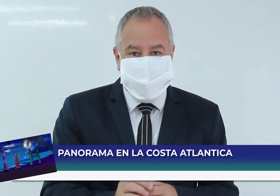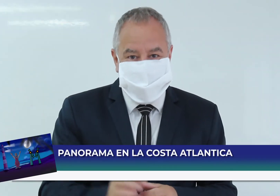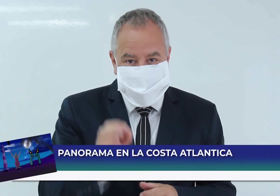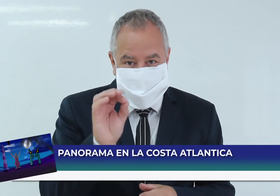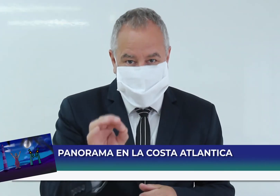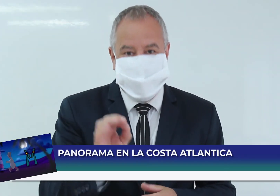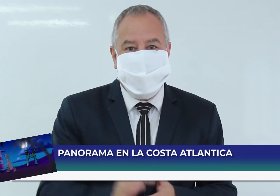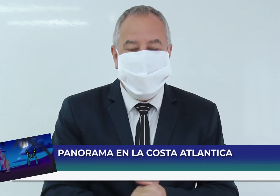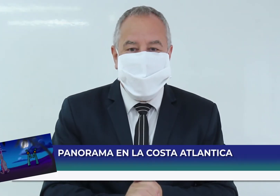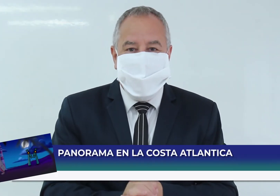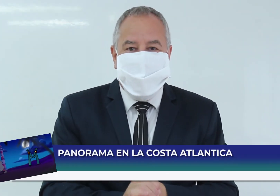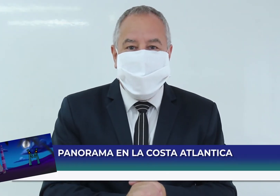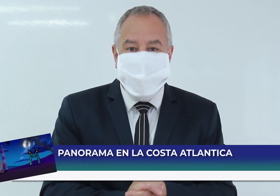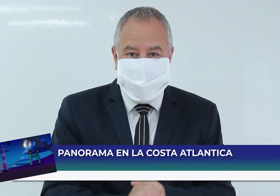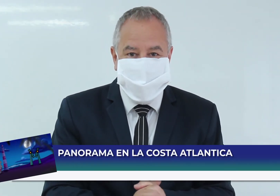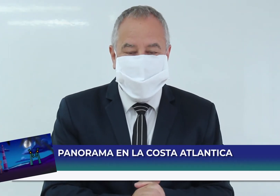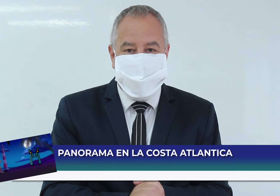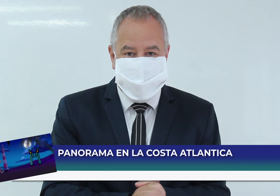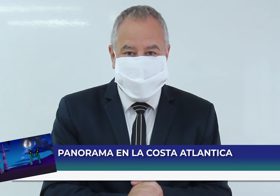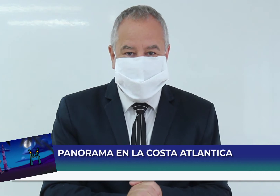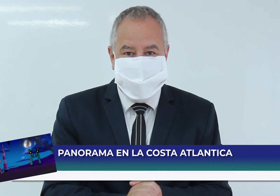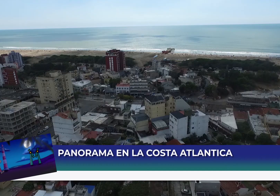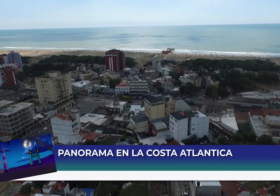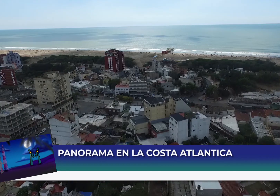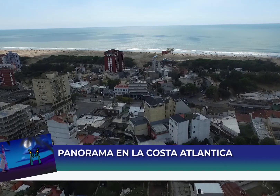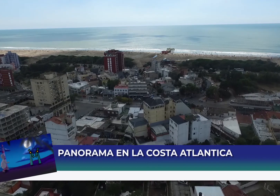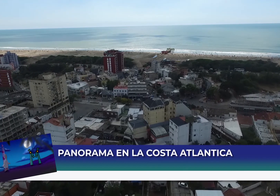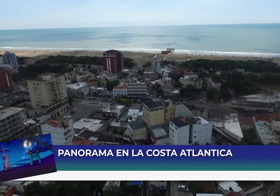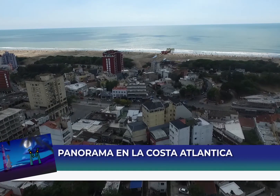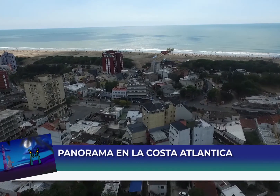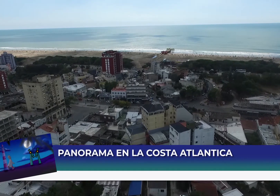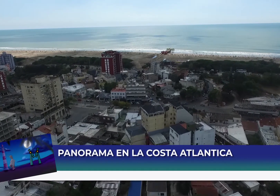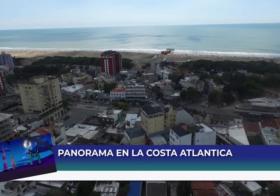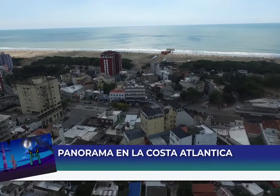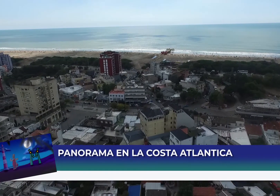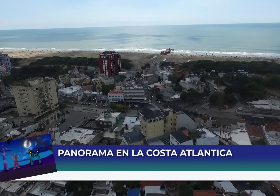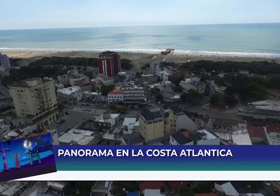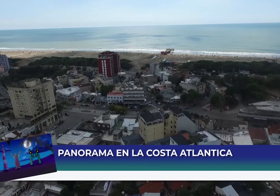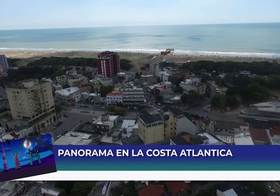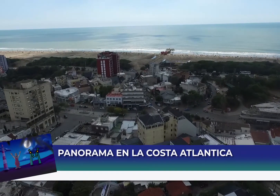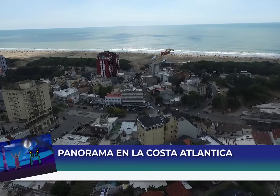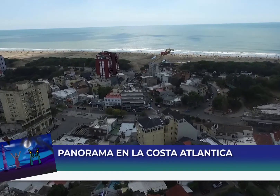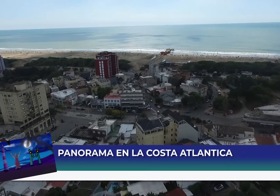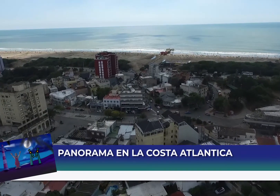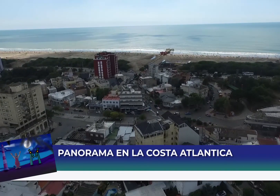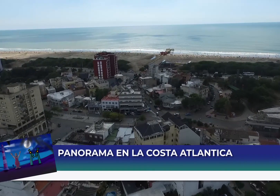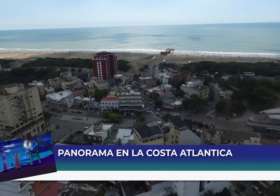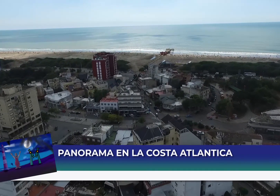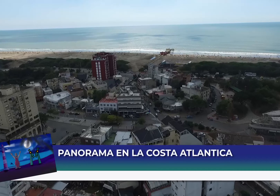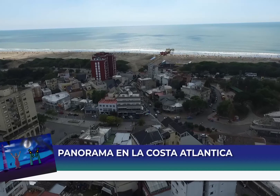cuento un caso que nos consta. En el partido de la costa, en los últimos días, una fiesta clandestina del